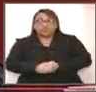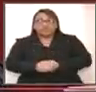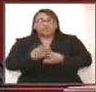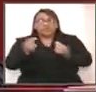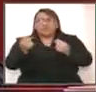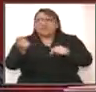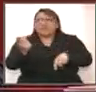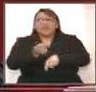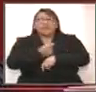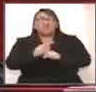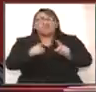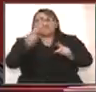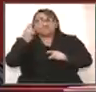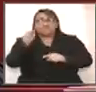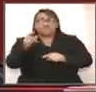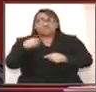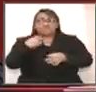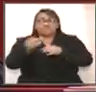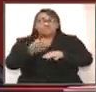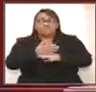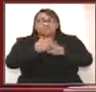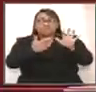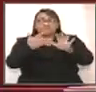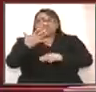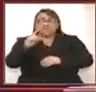velozmente. Por eso aquí se señalan